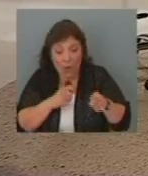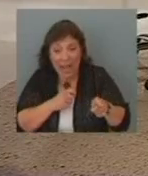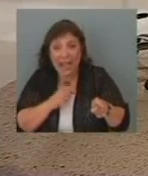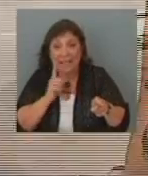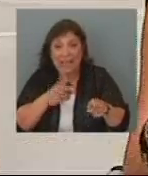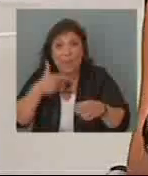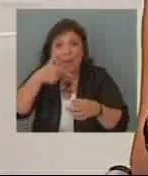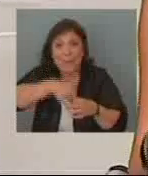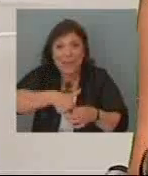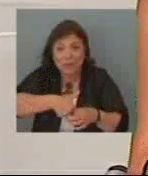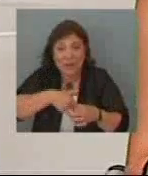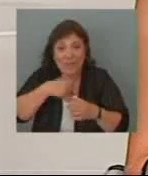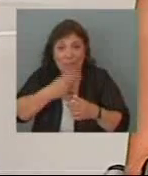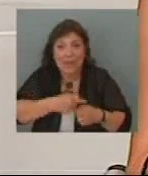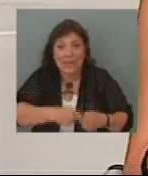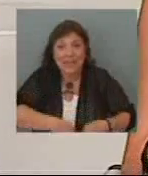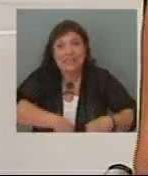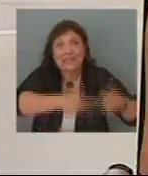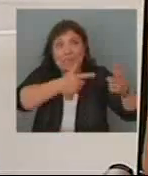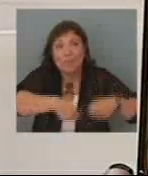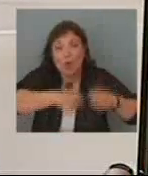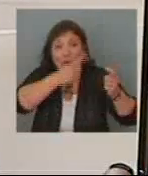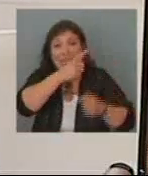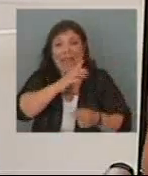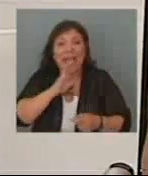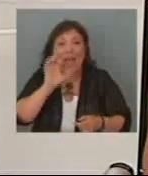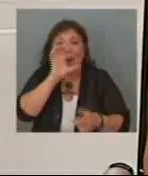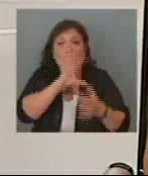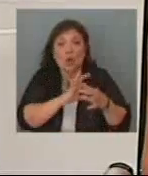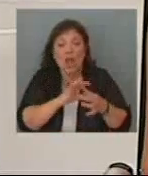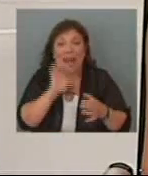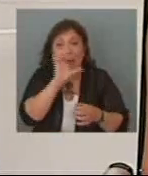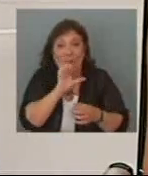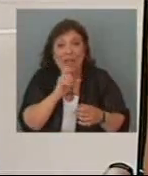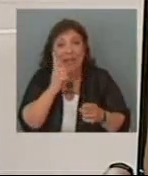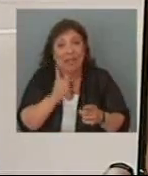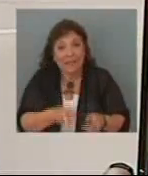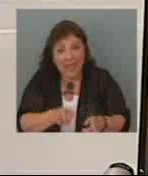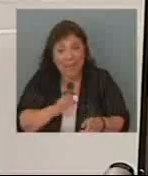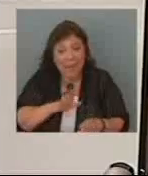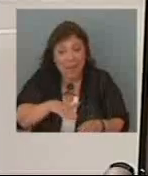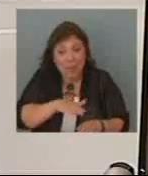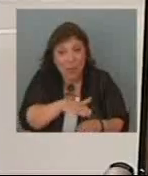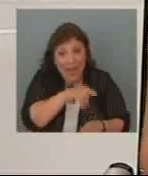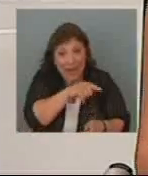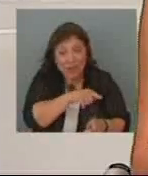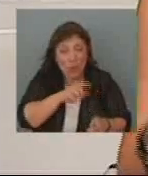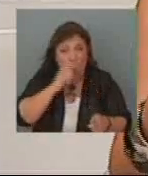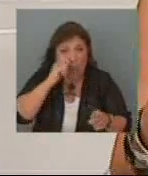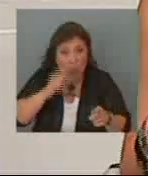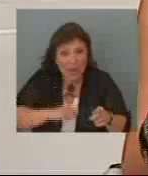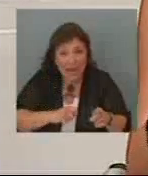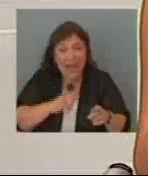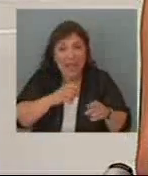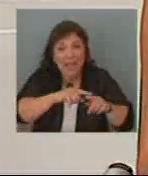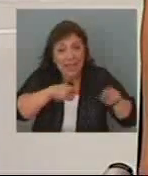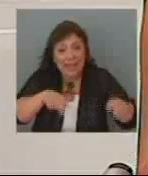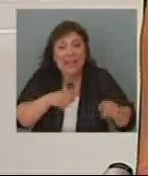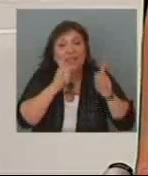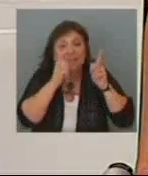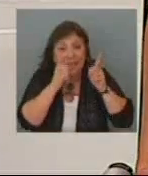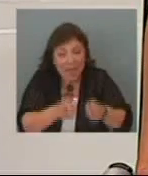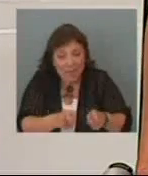el petróleo que luego se exporta a la Unión Europea, pero además también a través de los puertos ucranianos de Sebastopol o de Odessa es por donde